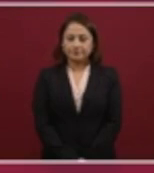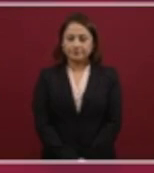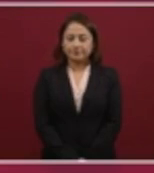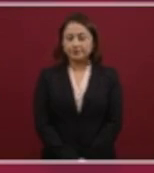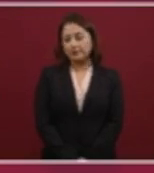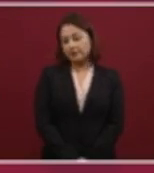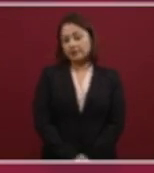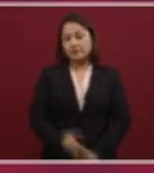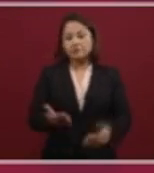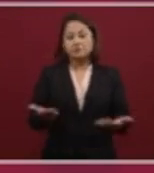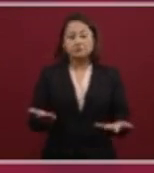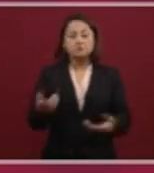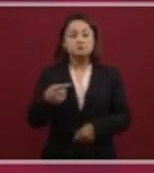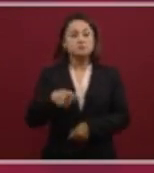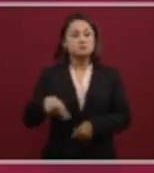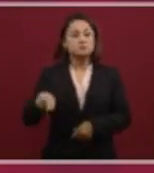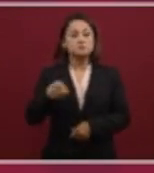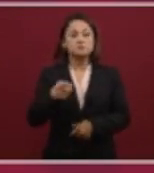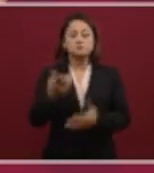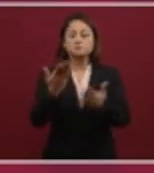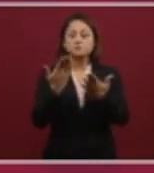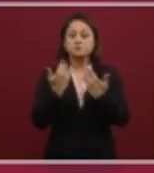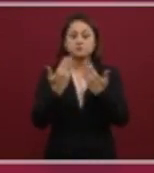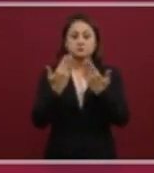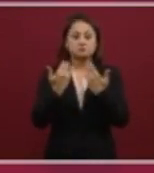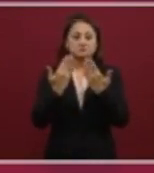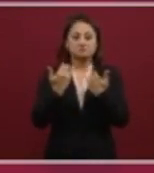si no hay realmente